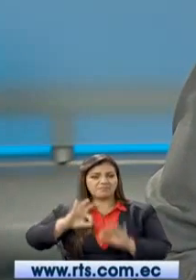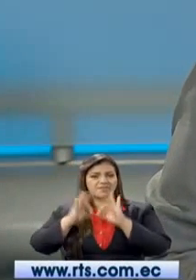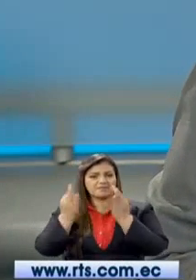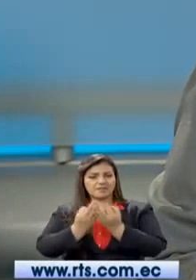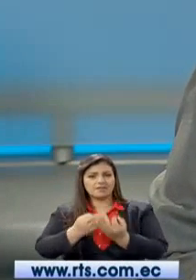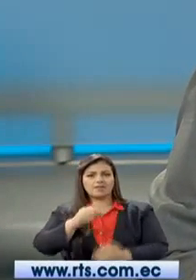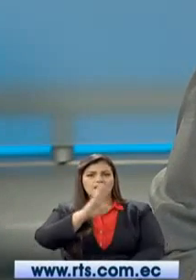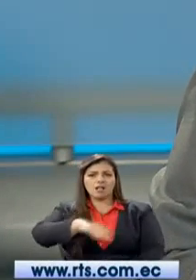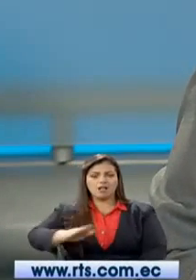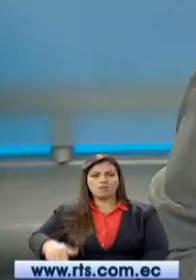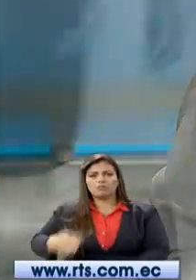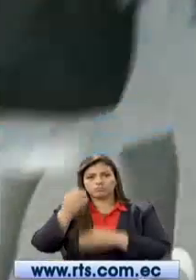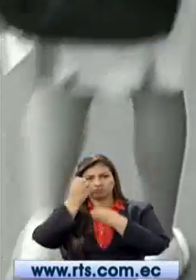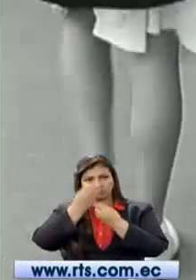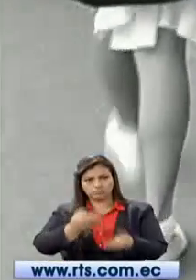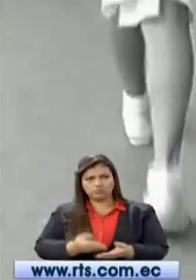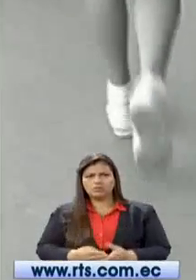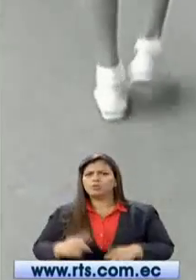Veamos.